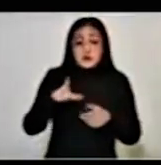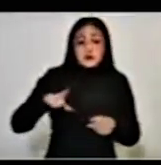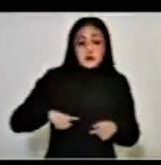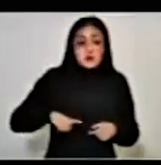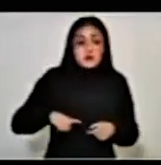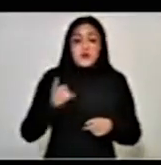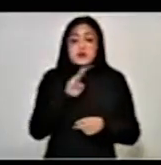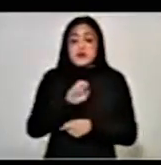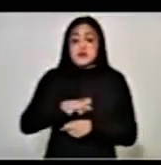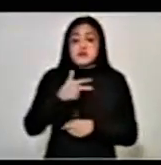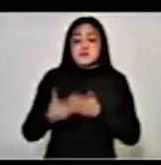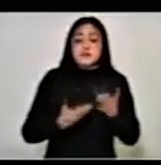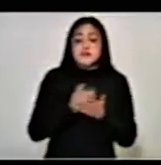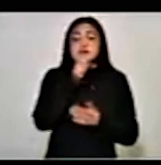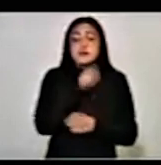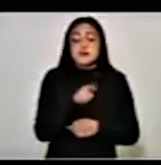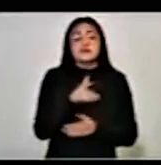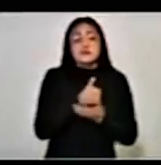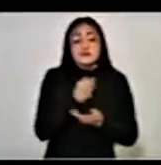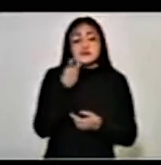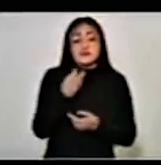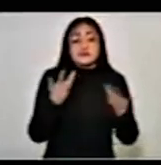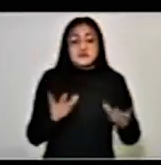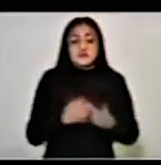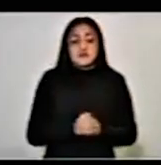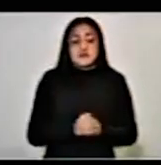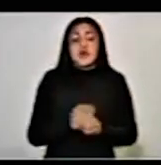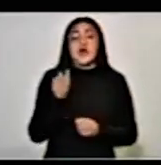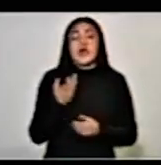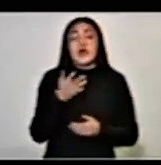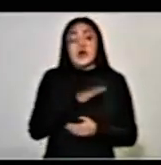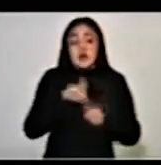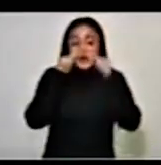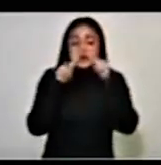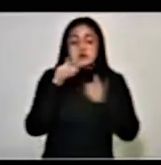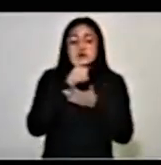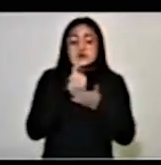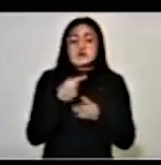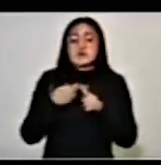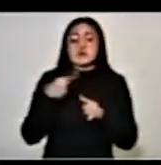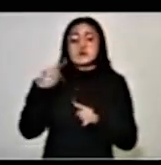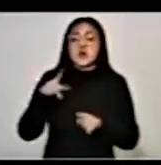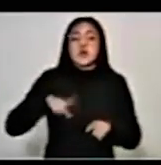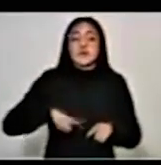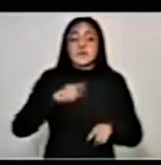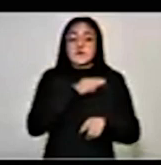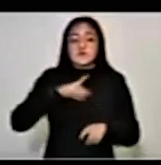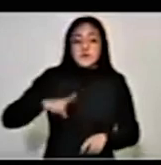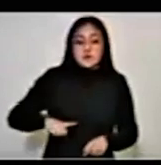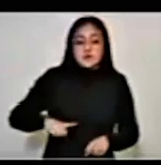y 213 peticiones también ciudadanas por el área de atención ciudadana del gobierno